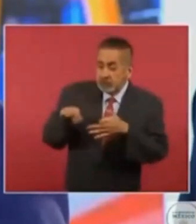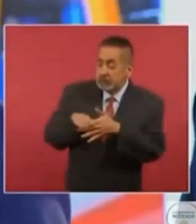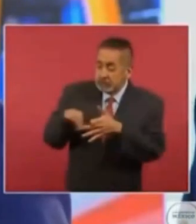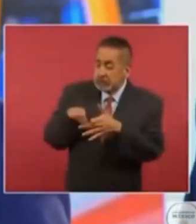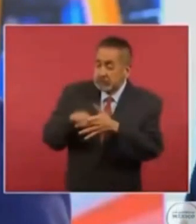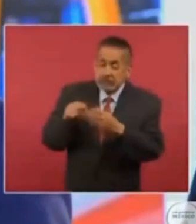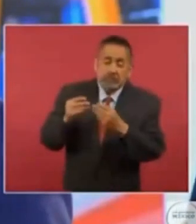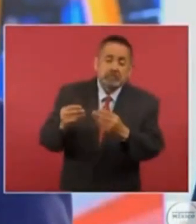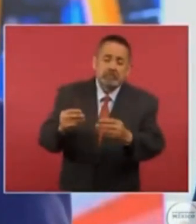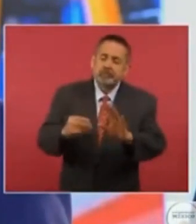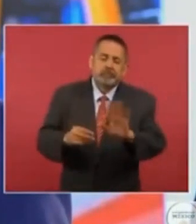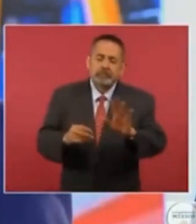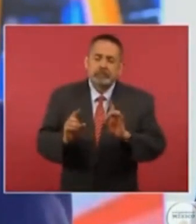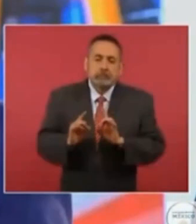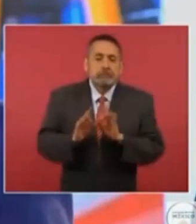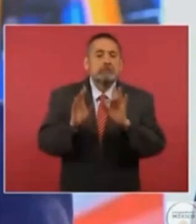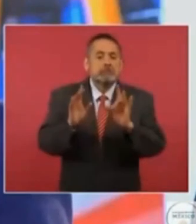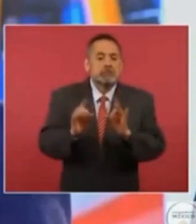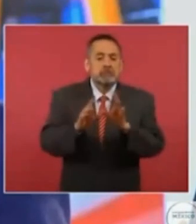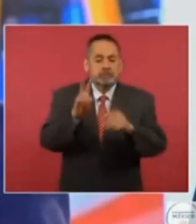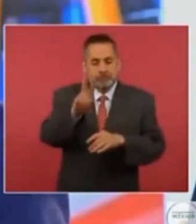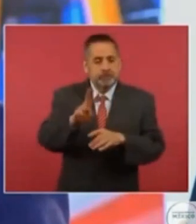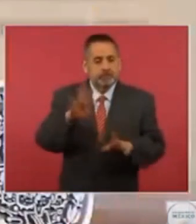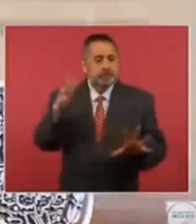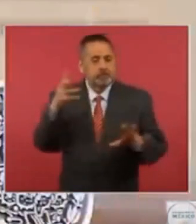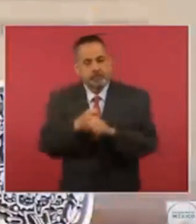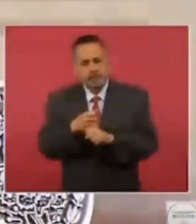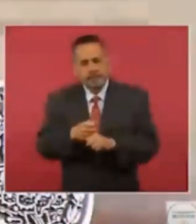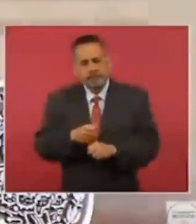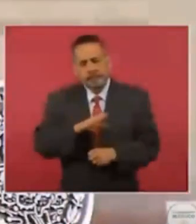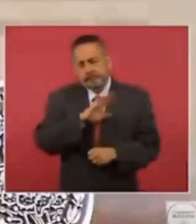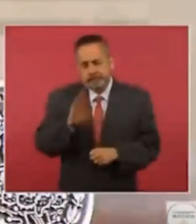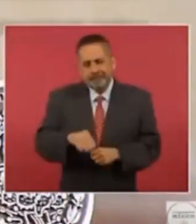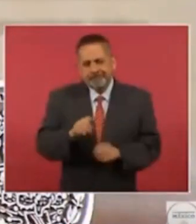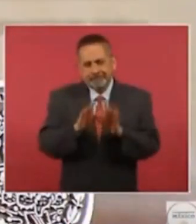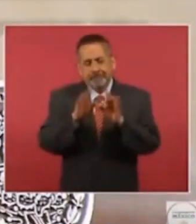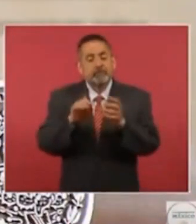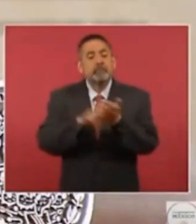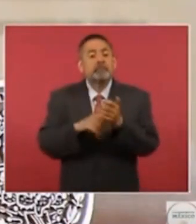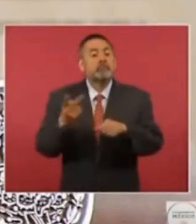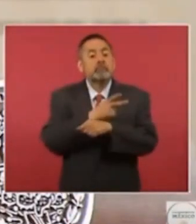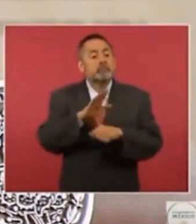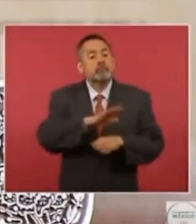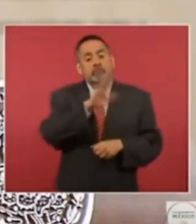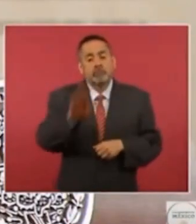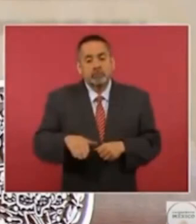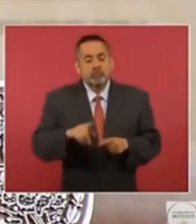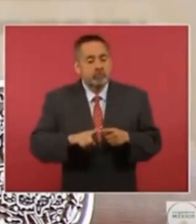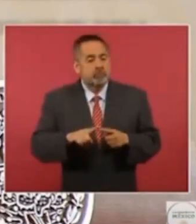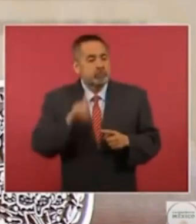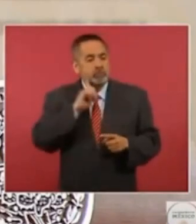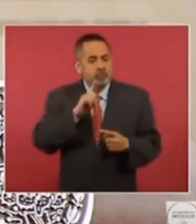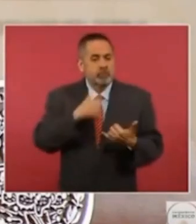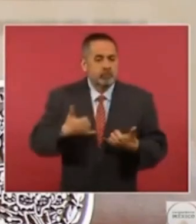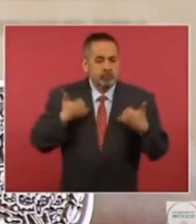metro y una campaña sucia en contra de su gobierno, que ha dado resultados porque, vuelvo a